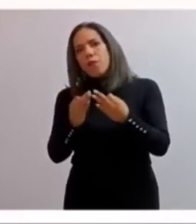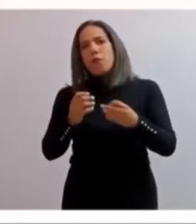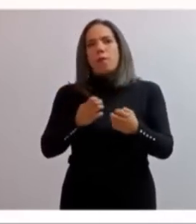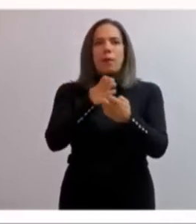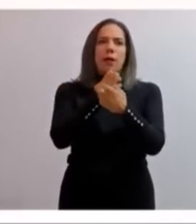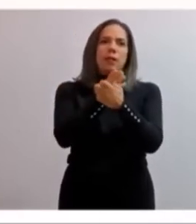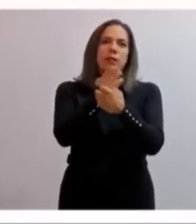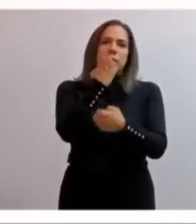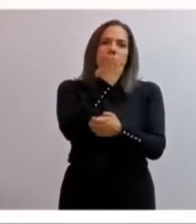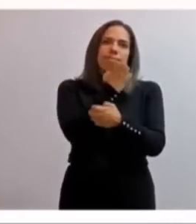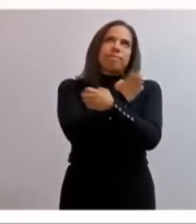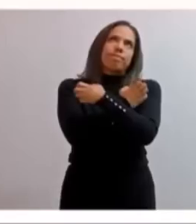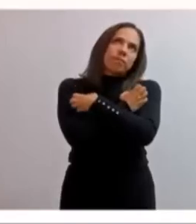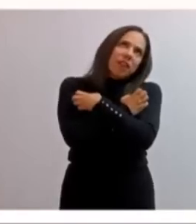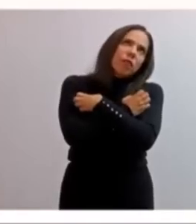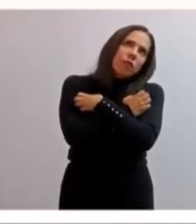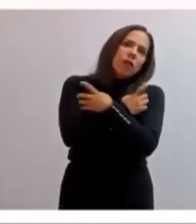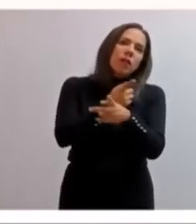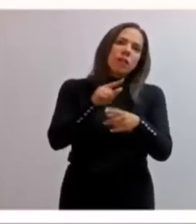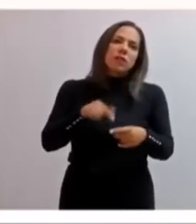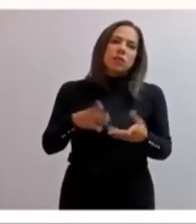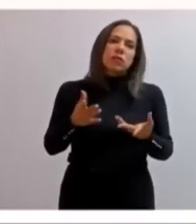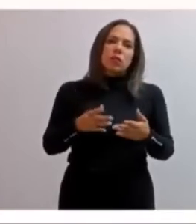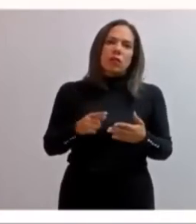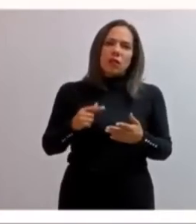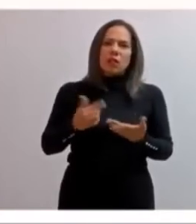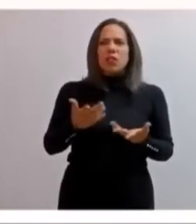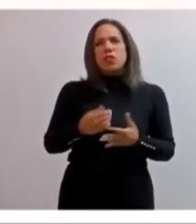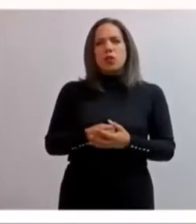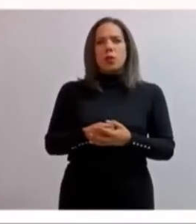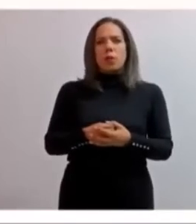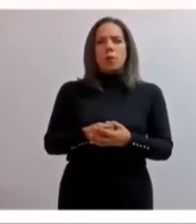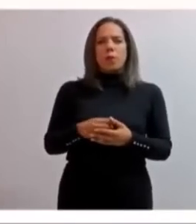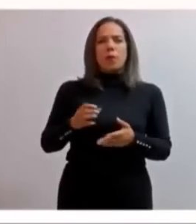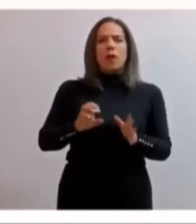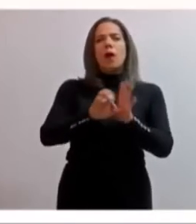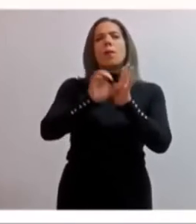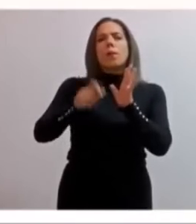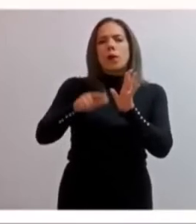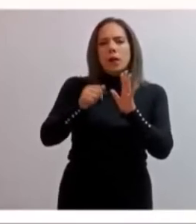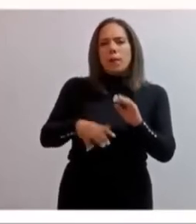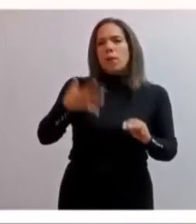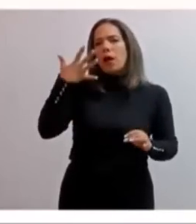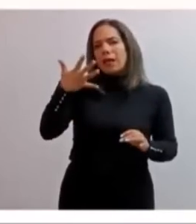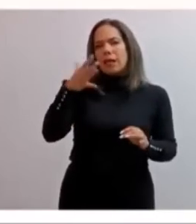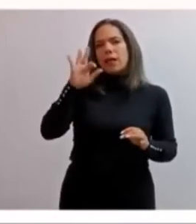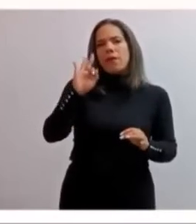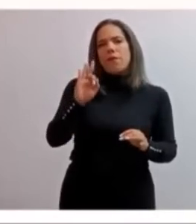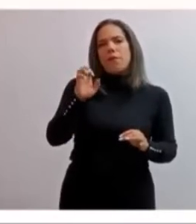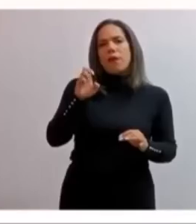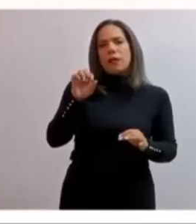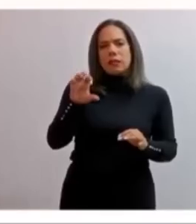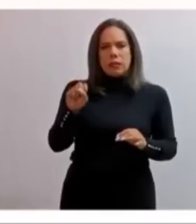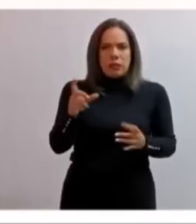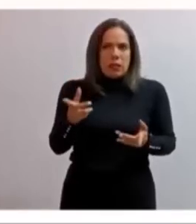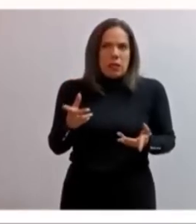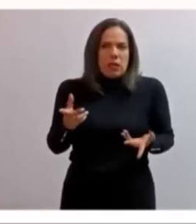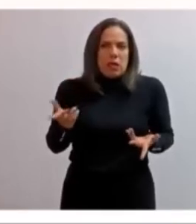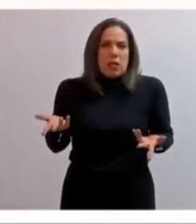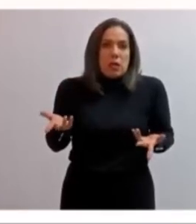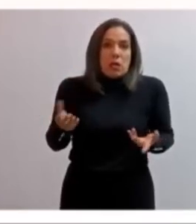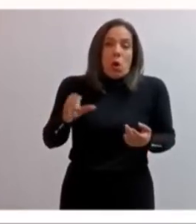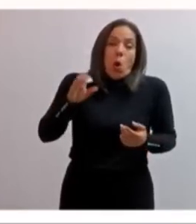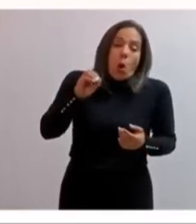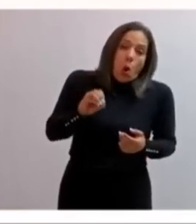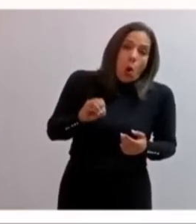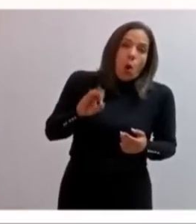cada escuela vaya considerando. Yo me refiero, por ejemplo, sobre todo aquí a la fase 5, o a la fase